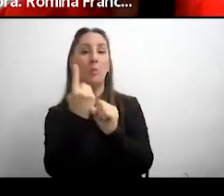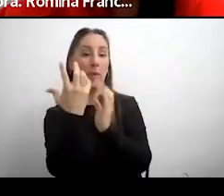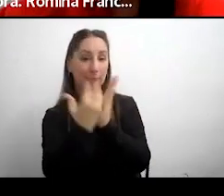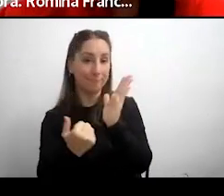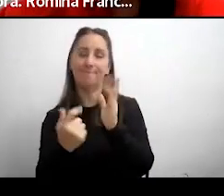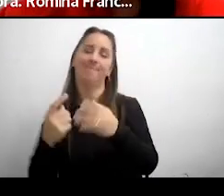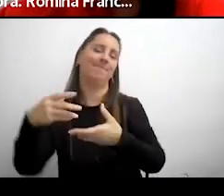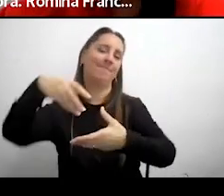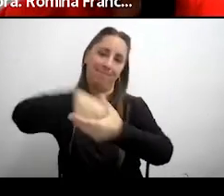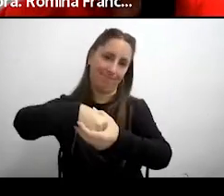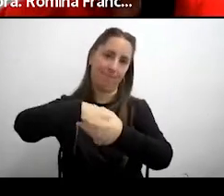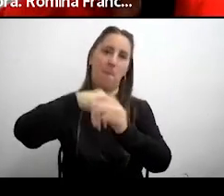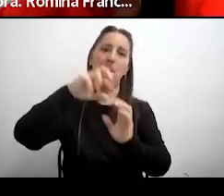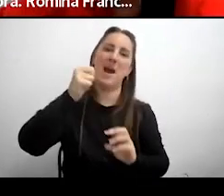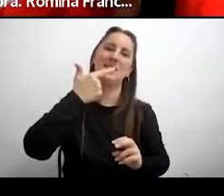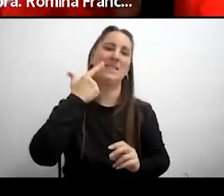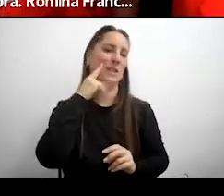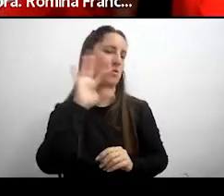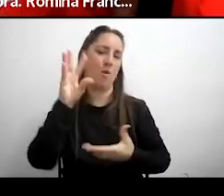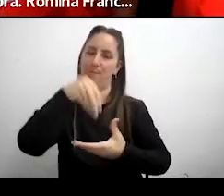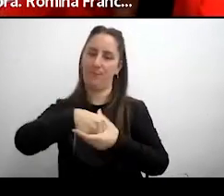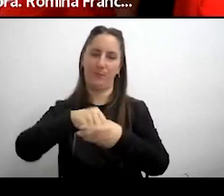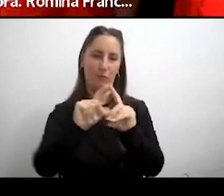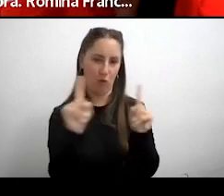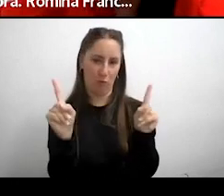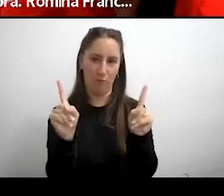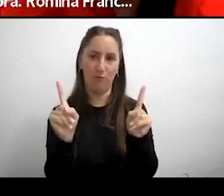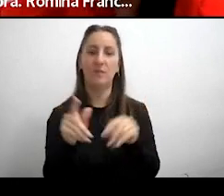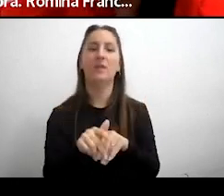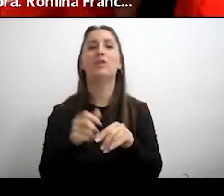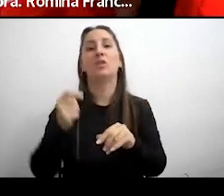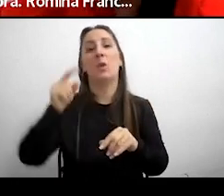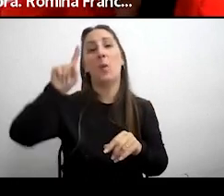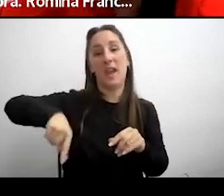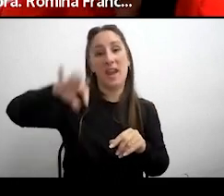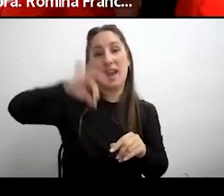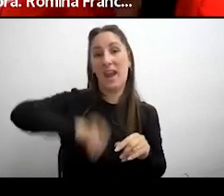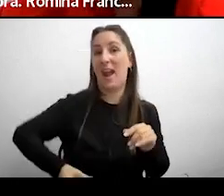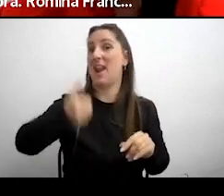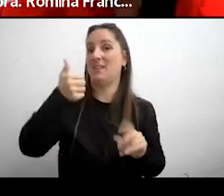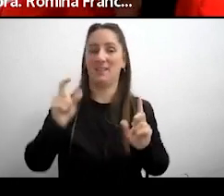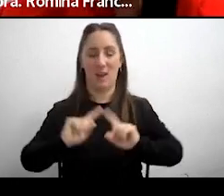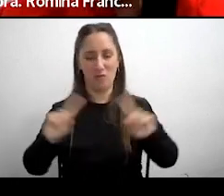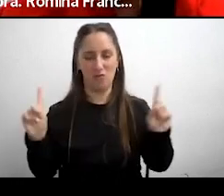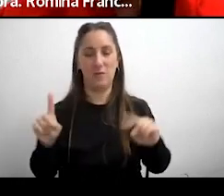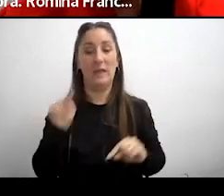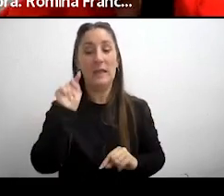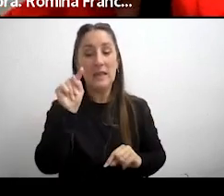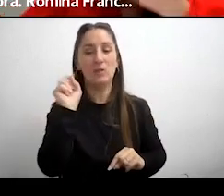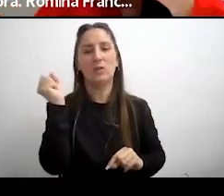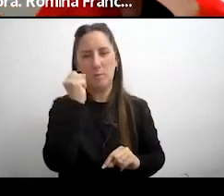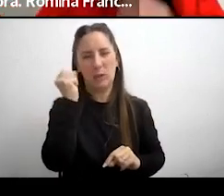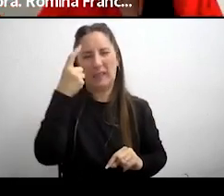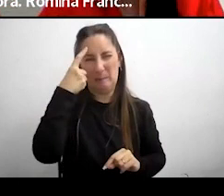formaría parte de este pasivo y no nos va a generar esta ganancia, básicamente. Esto tienen que también, bueno,